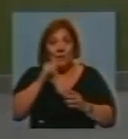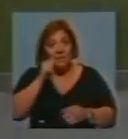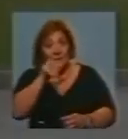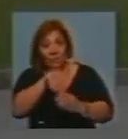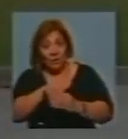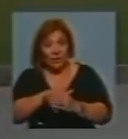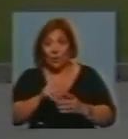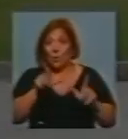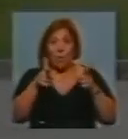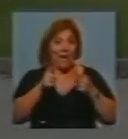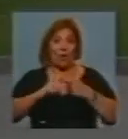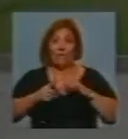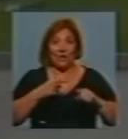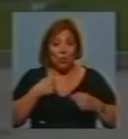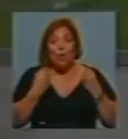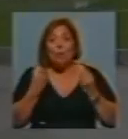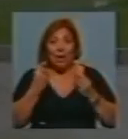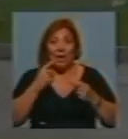votación no hay convenio colectivo.